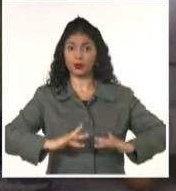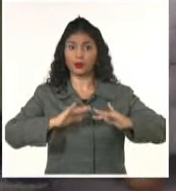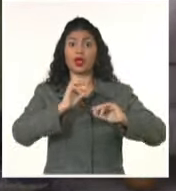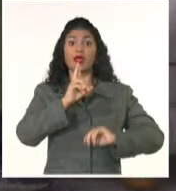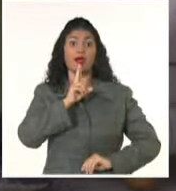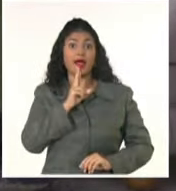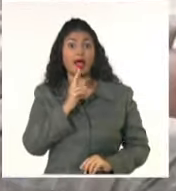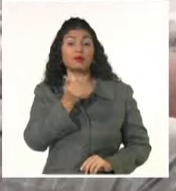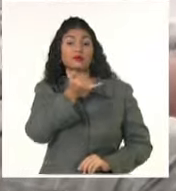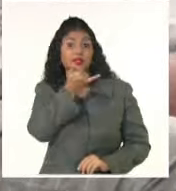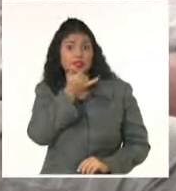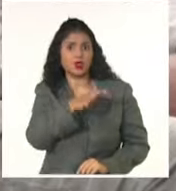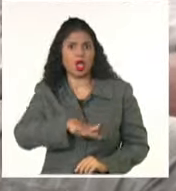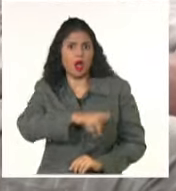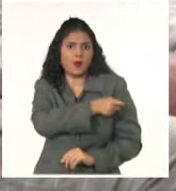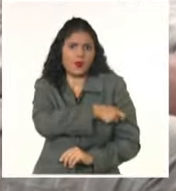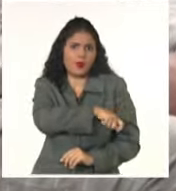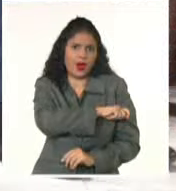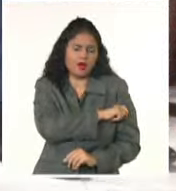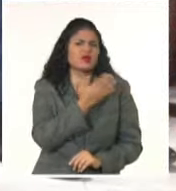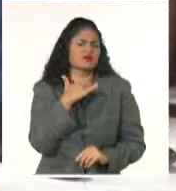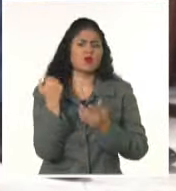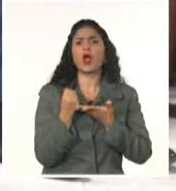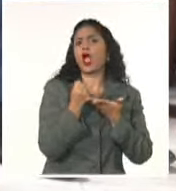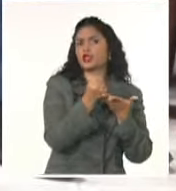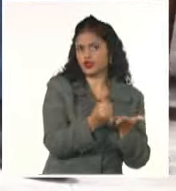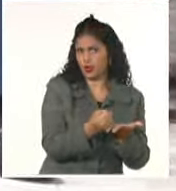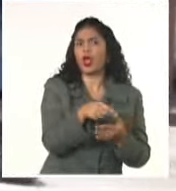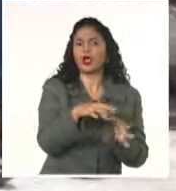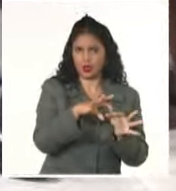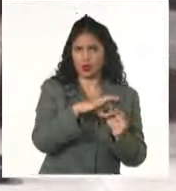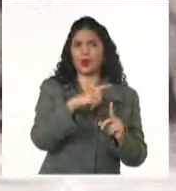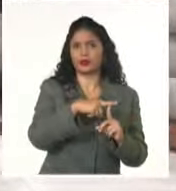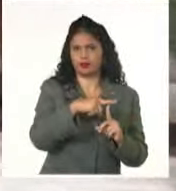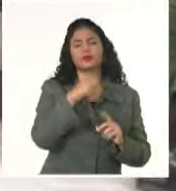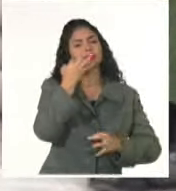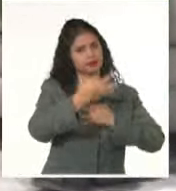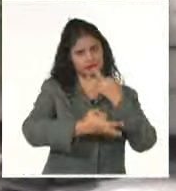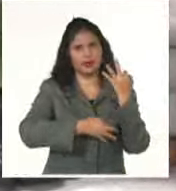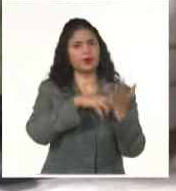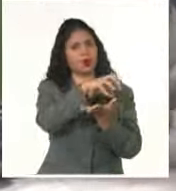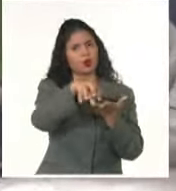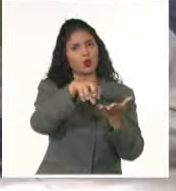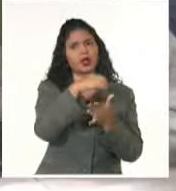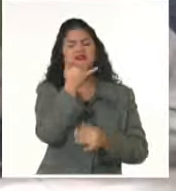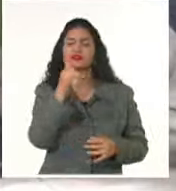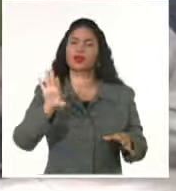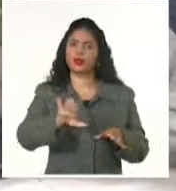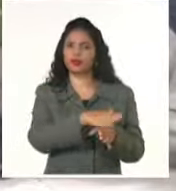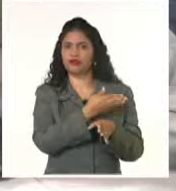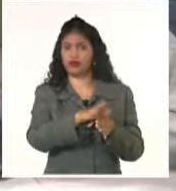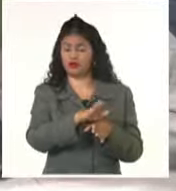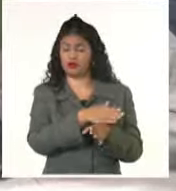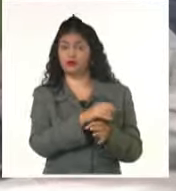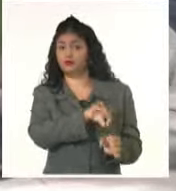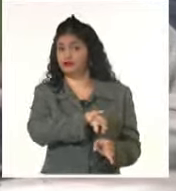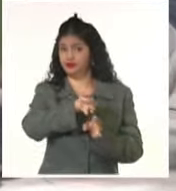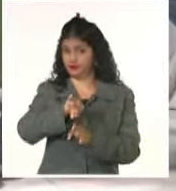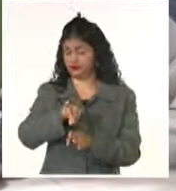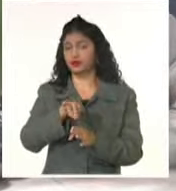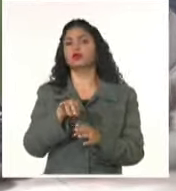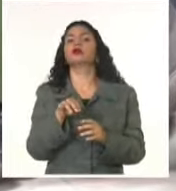miércoles junto al primer ministro y otros dirigentes del gobierno por zonas afectadas. En otro momento, el jefe